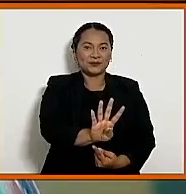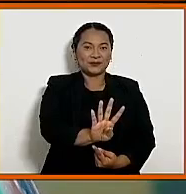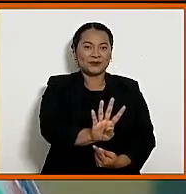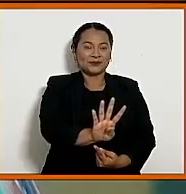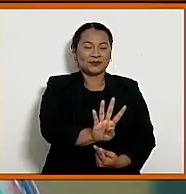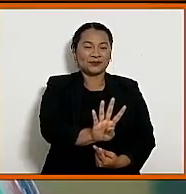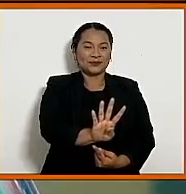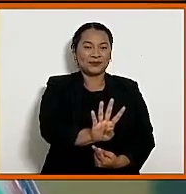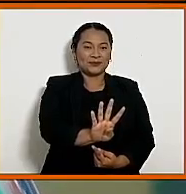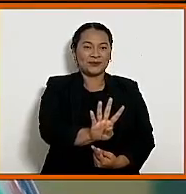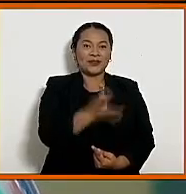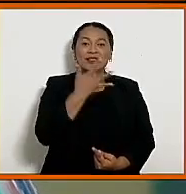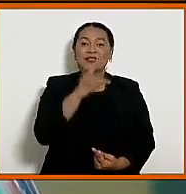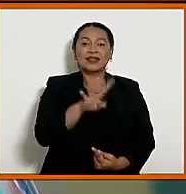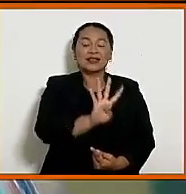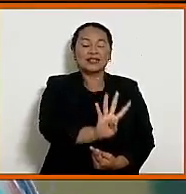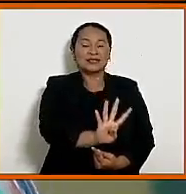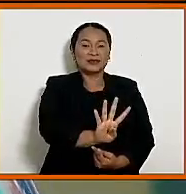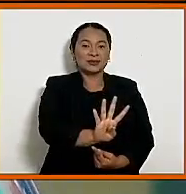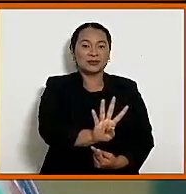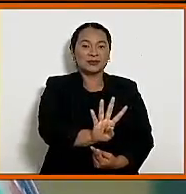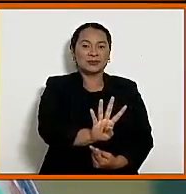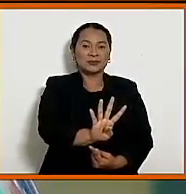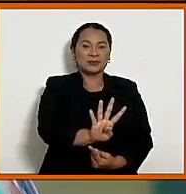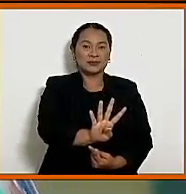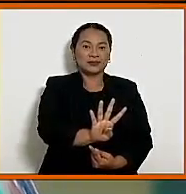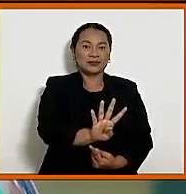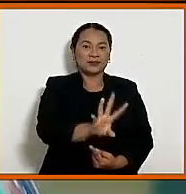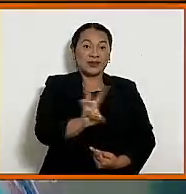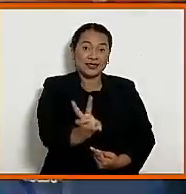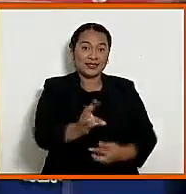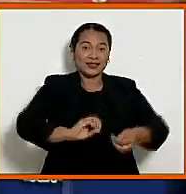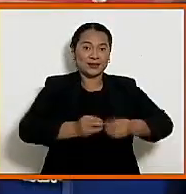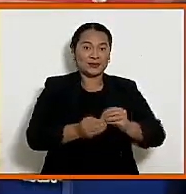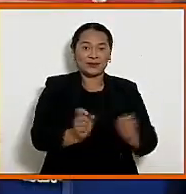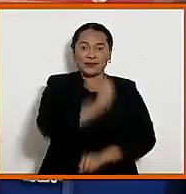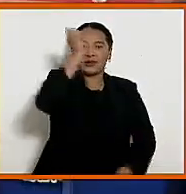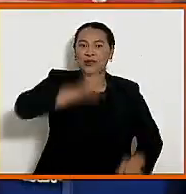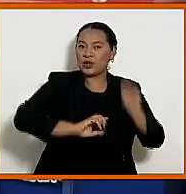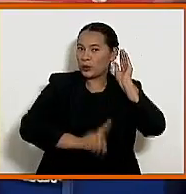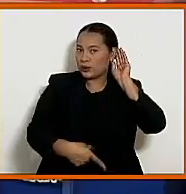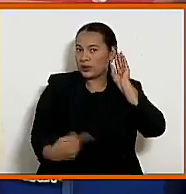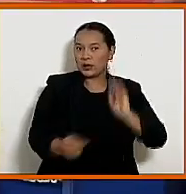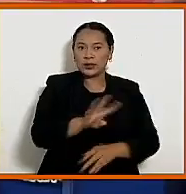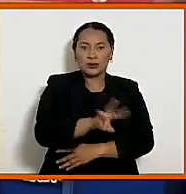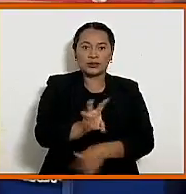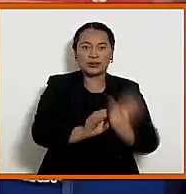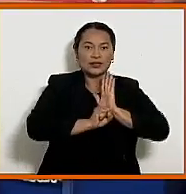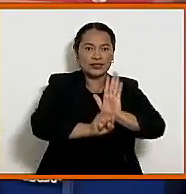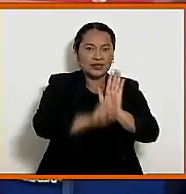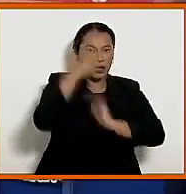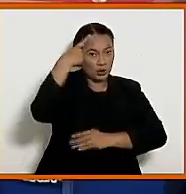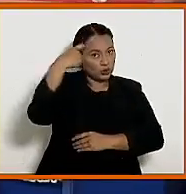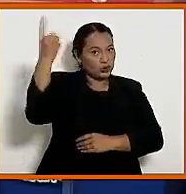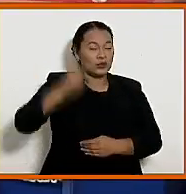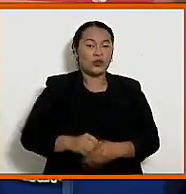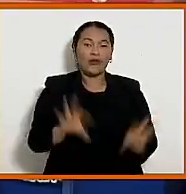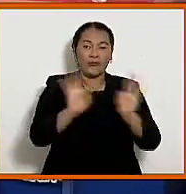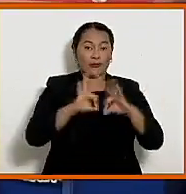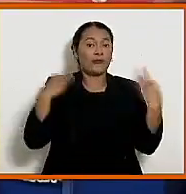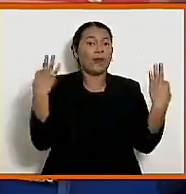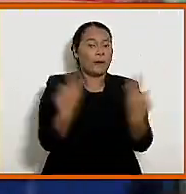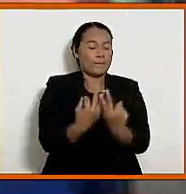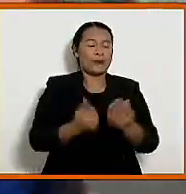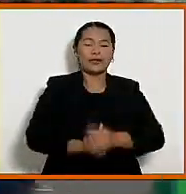dígito es suerte. Porque este es el 6, número favorecido 46 con su símbolo de sueños familia. Si